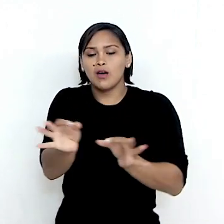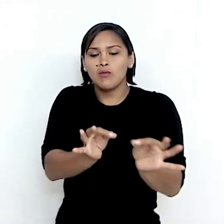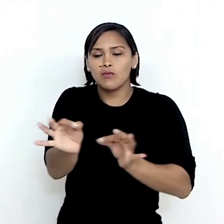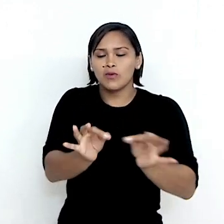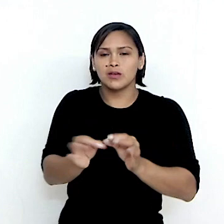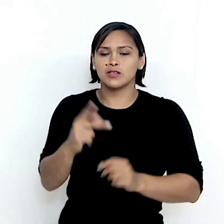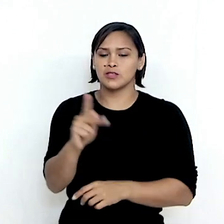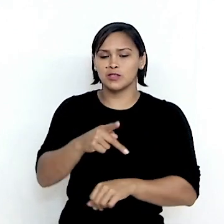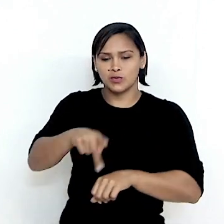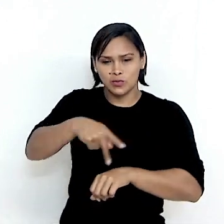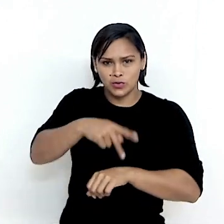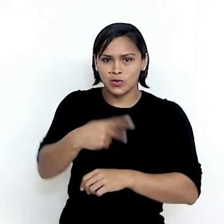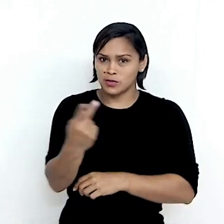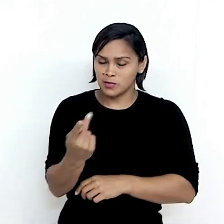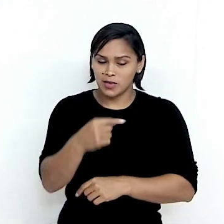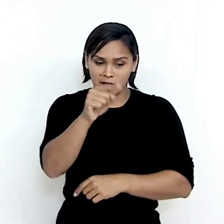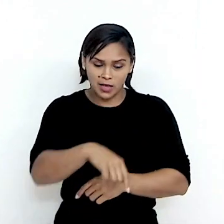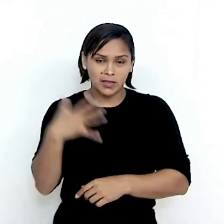webinar es un claro ejemplo.